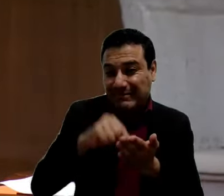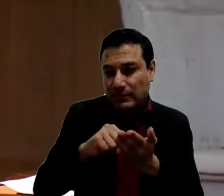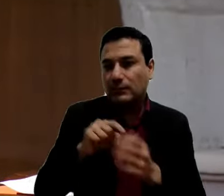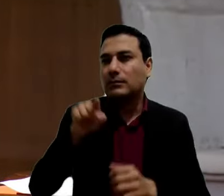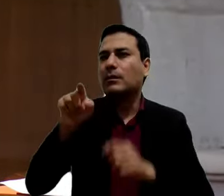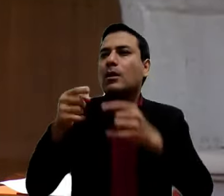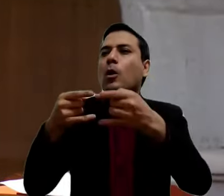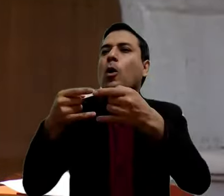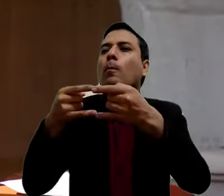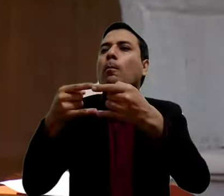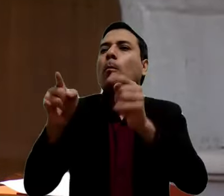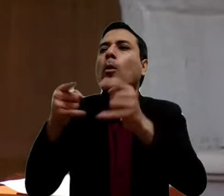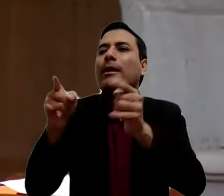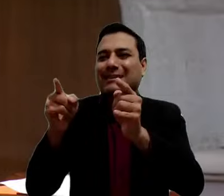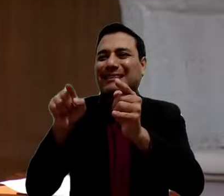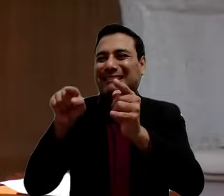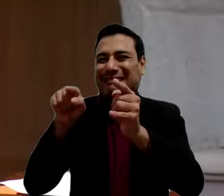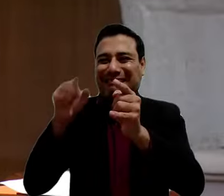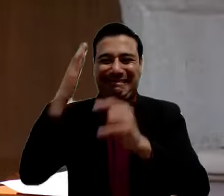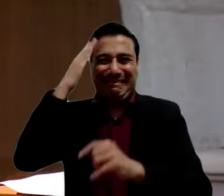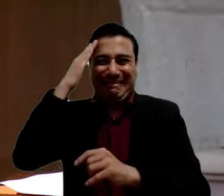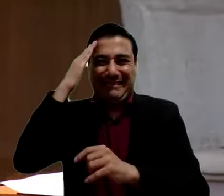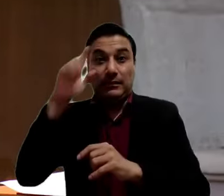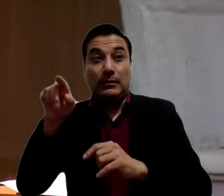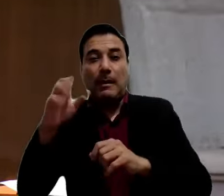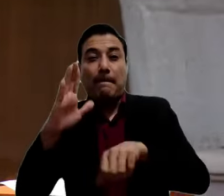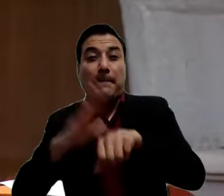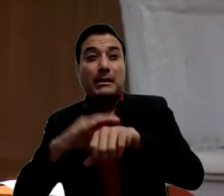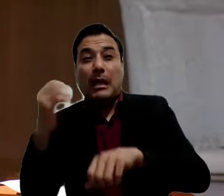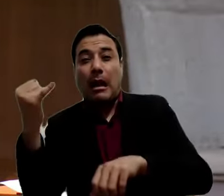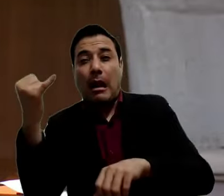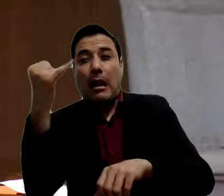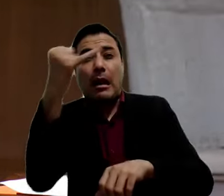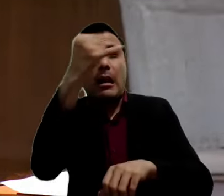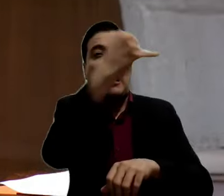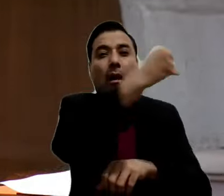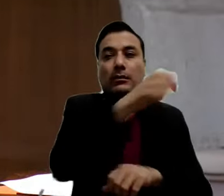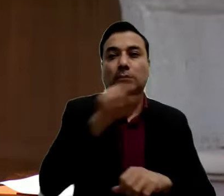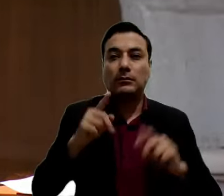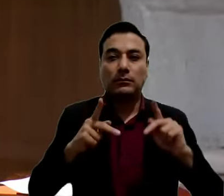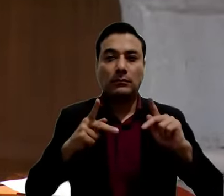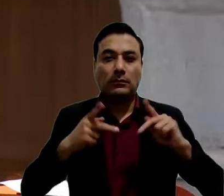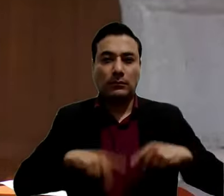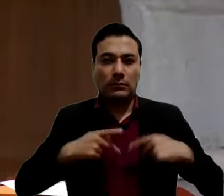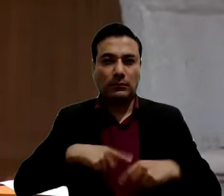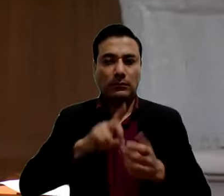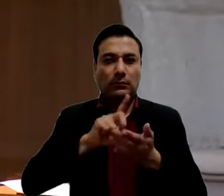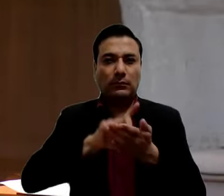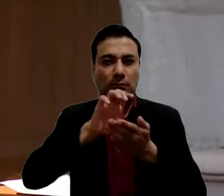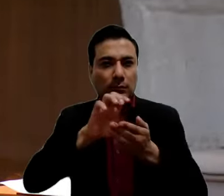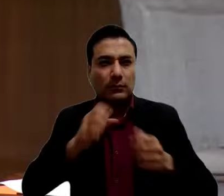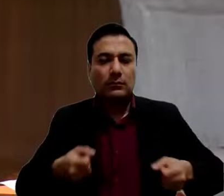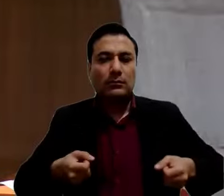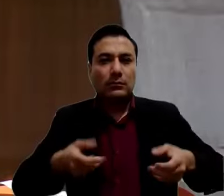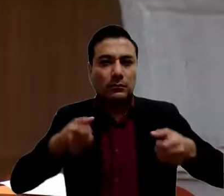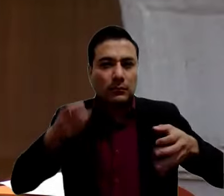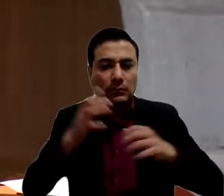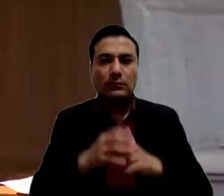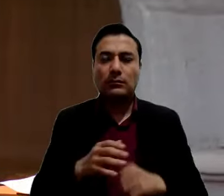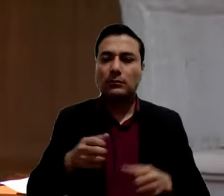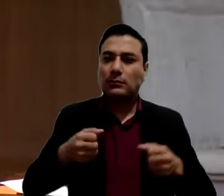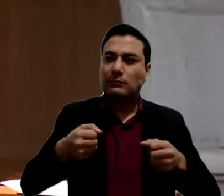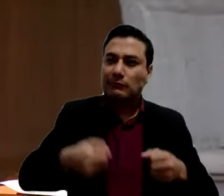principal y afecta en su movilidad a las personas que entraron con silla de ruedas y muletas y es